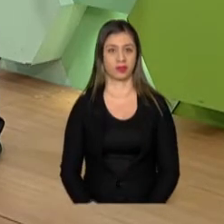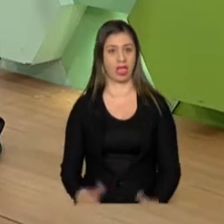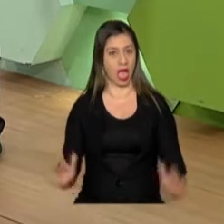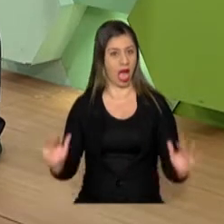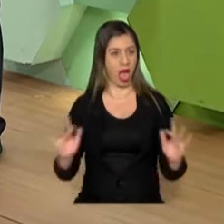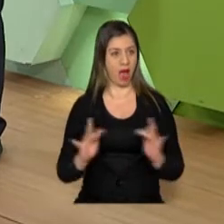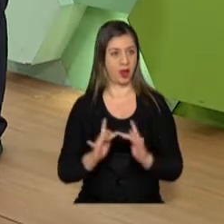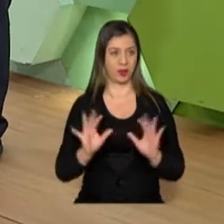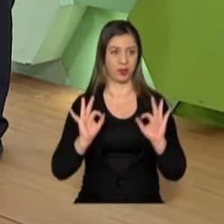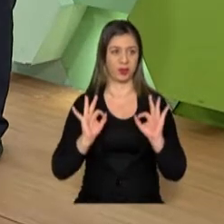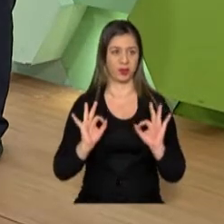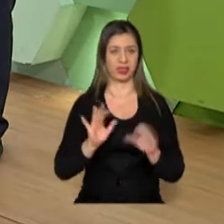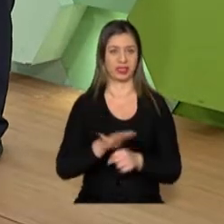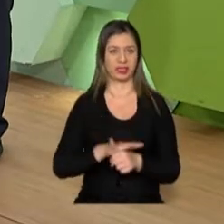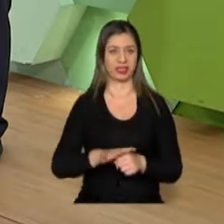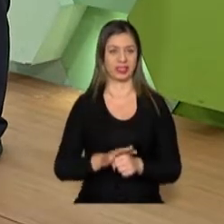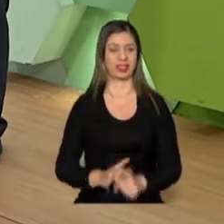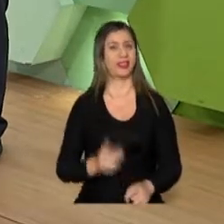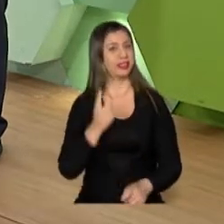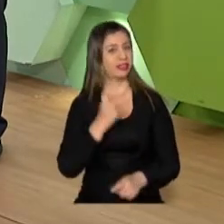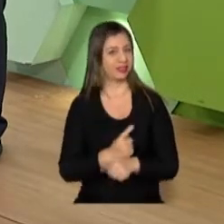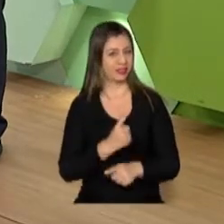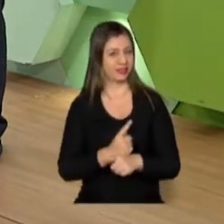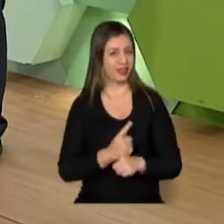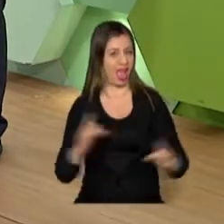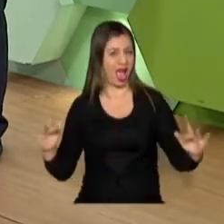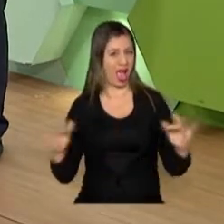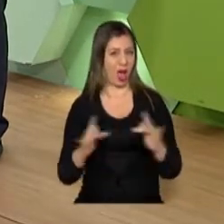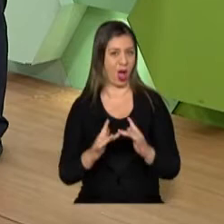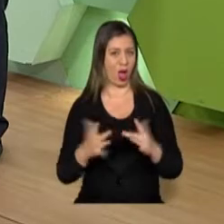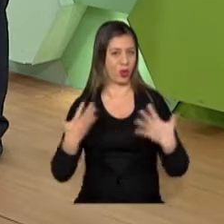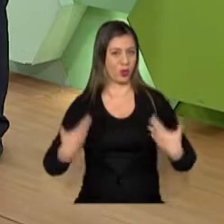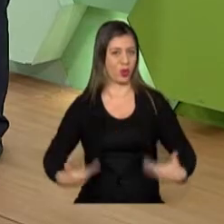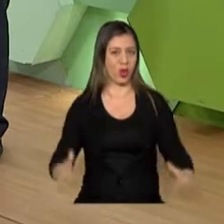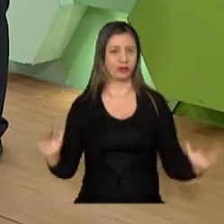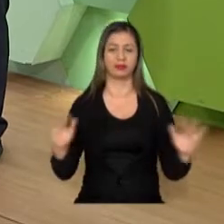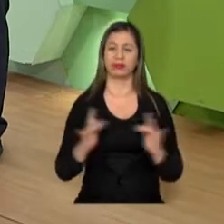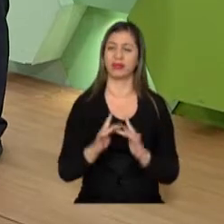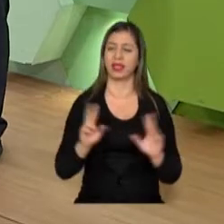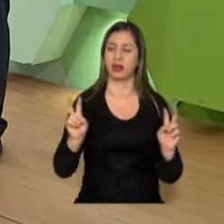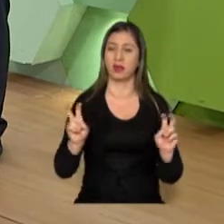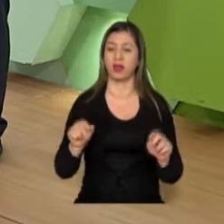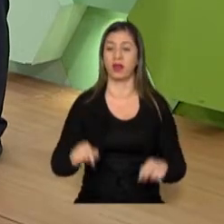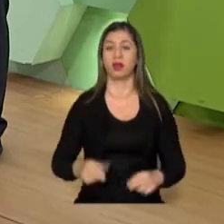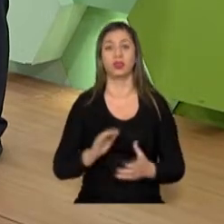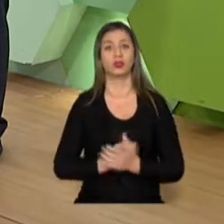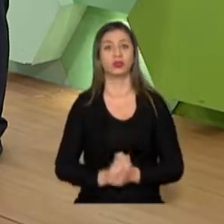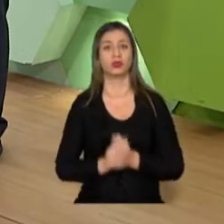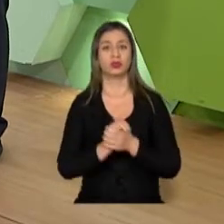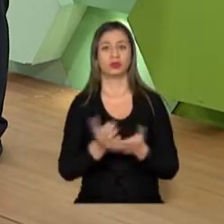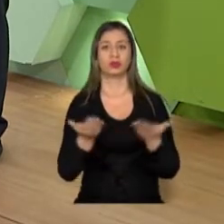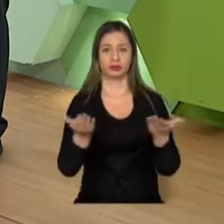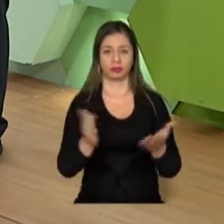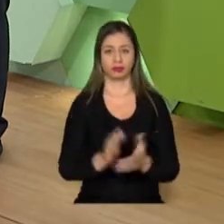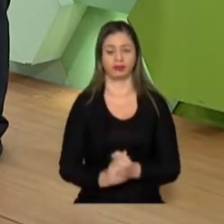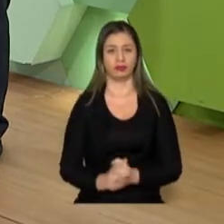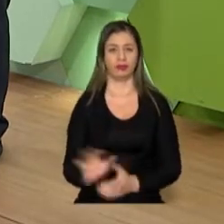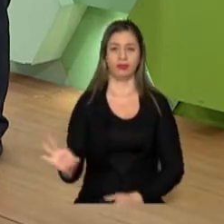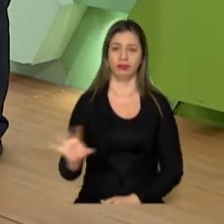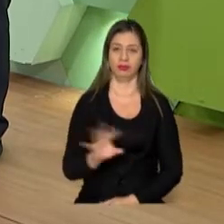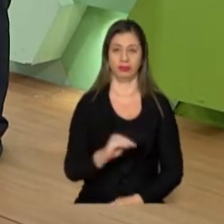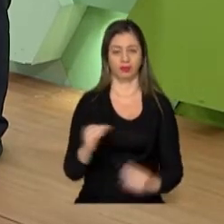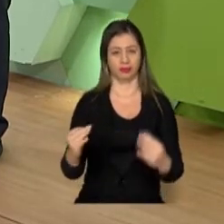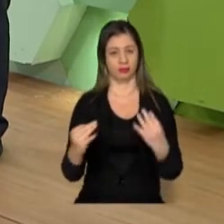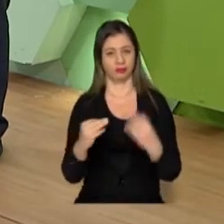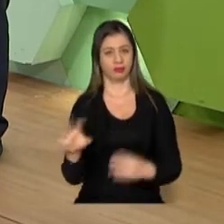habitual, digámoslo, para esta ocasión. Es cierto, acorde con nuestro tema del día de hoy. Wilson, qué gusto saludarlo a usted y, por supuesto, también saludar